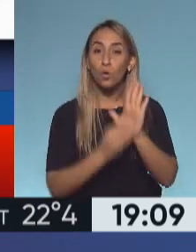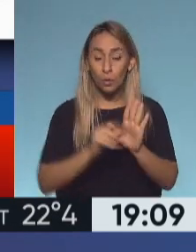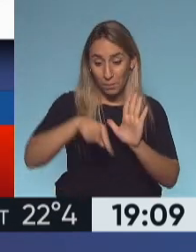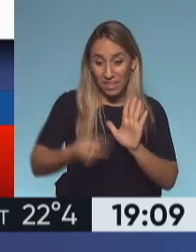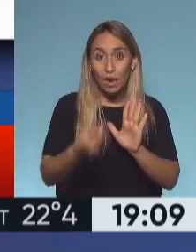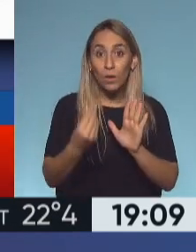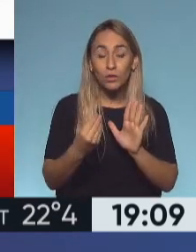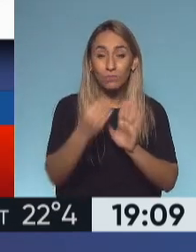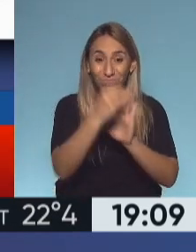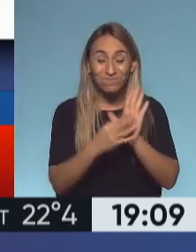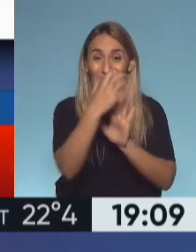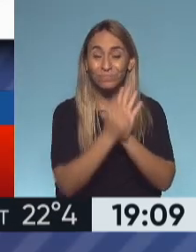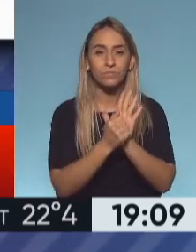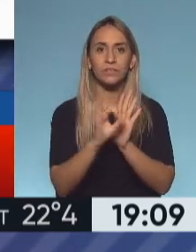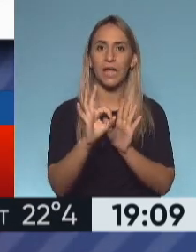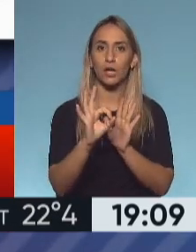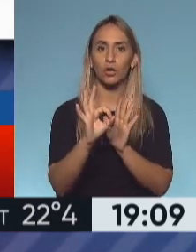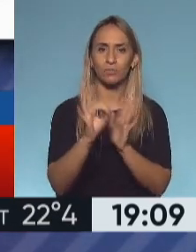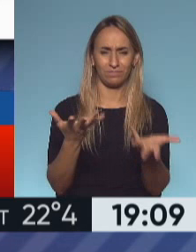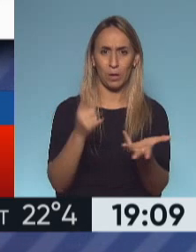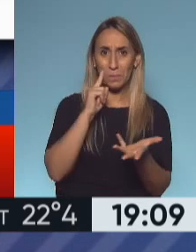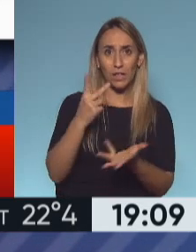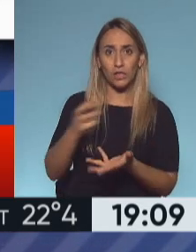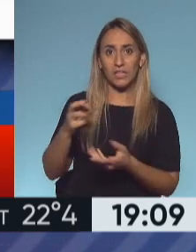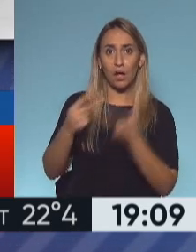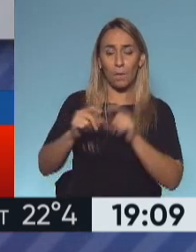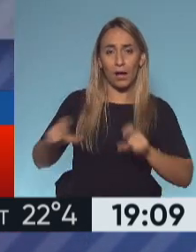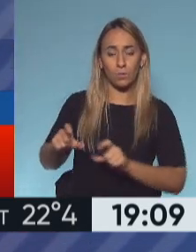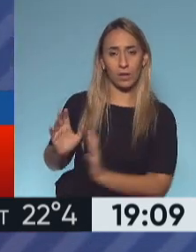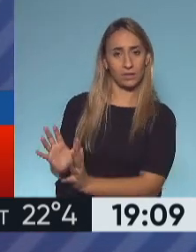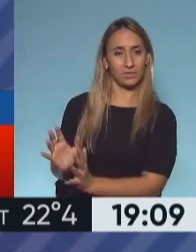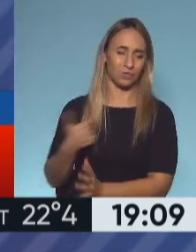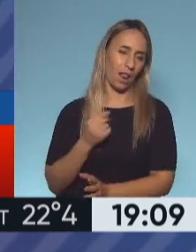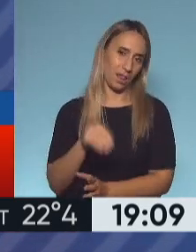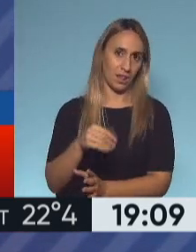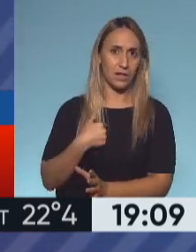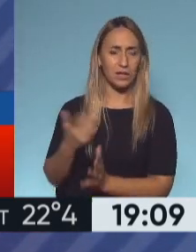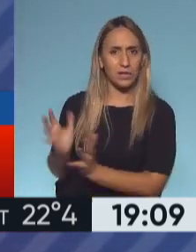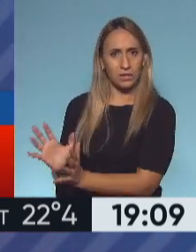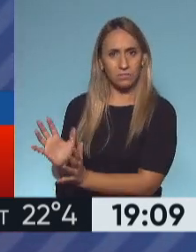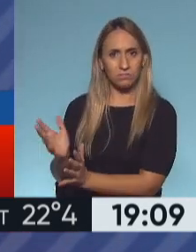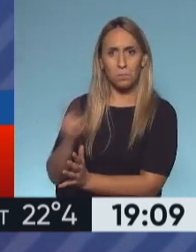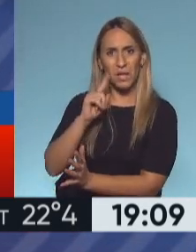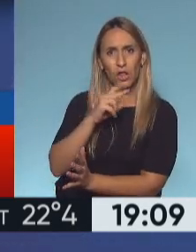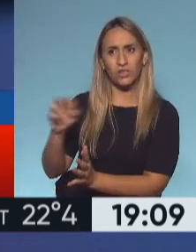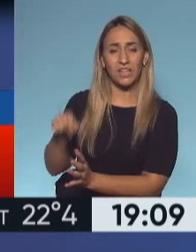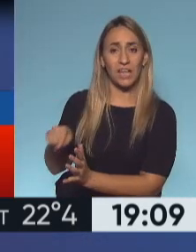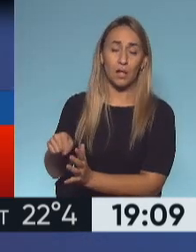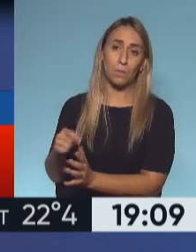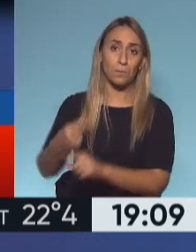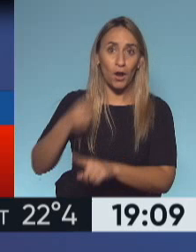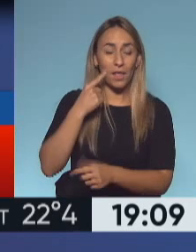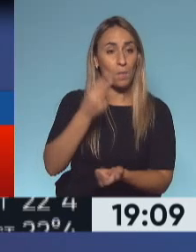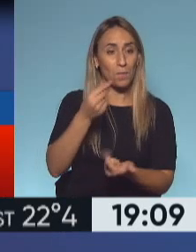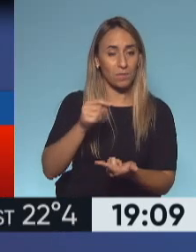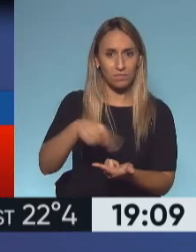mañana? 0. Es decir, que tienen 1.200 vacunas. Esto estoy agregando yo, no está en el tweet. Sí. Tienen 1.200 vacunas para colocar por día y